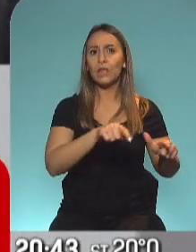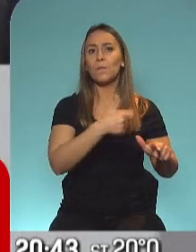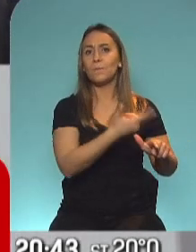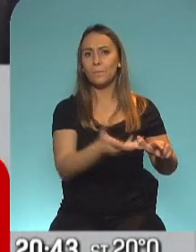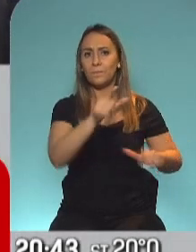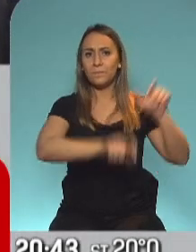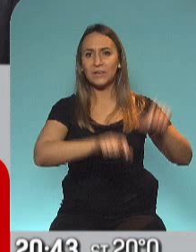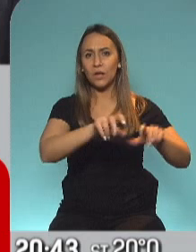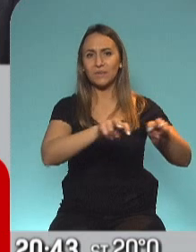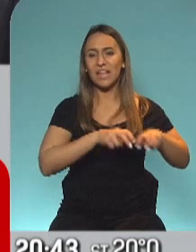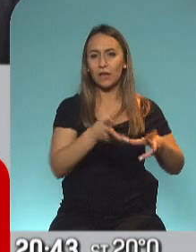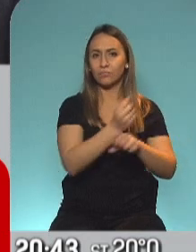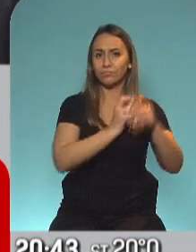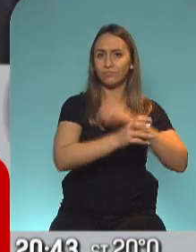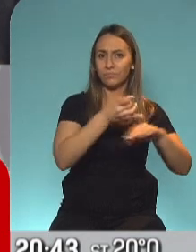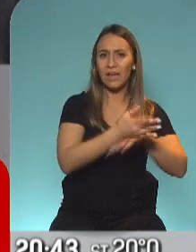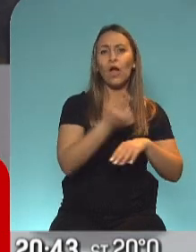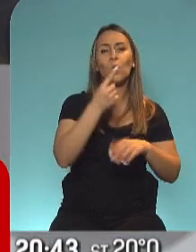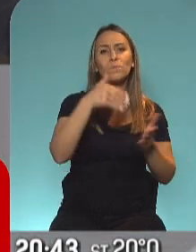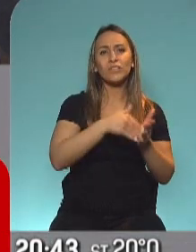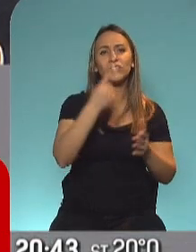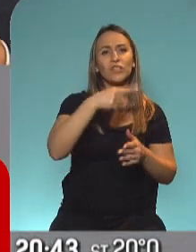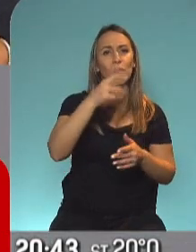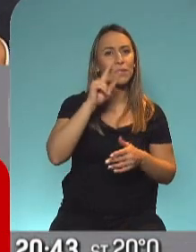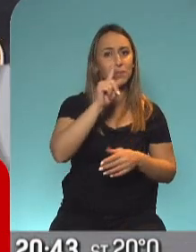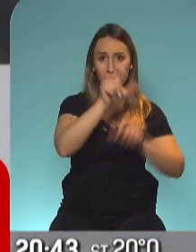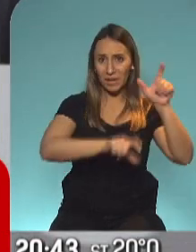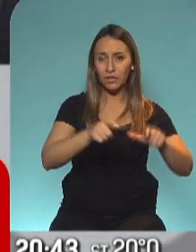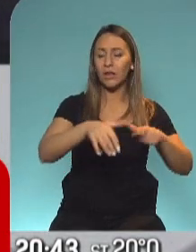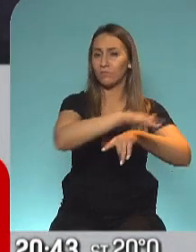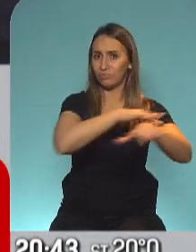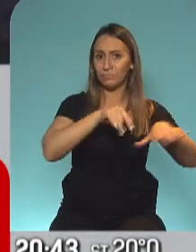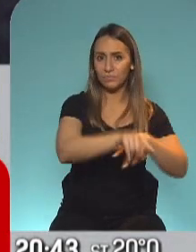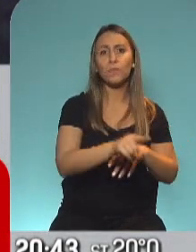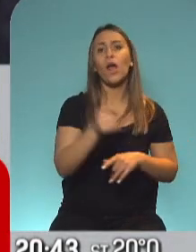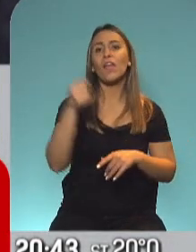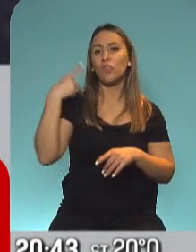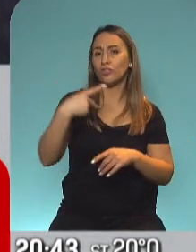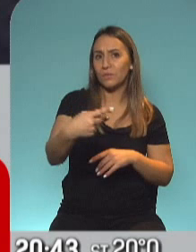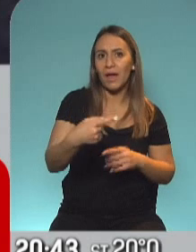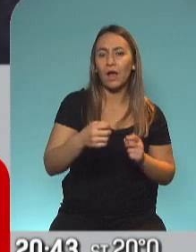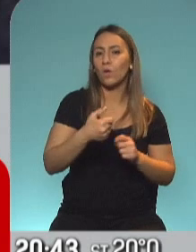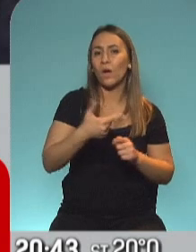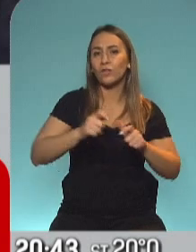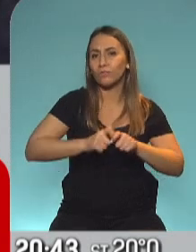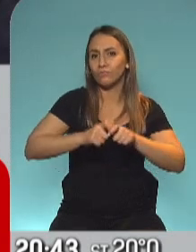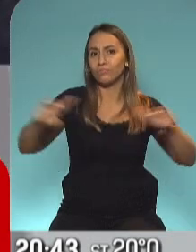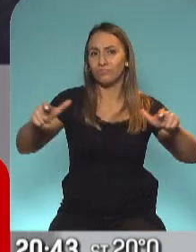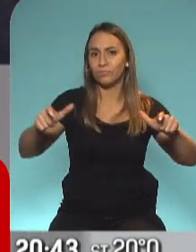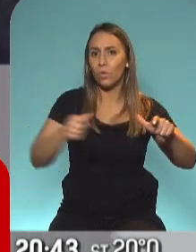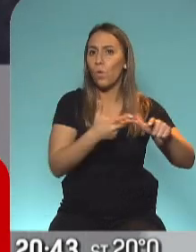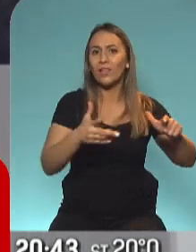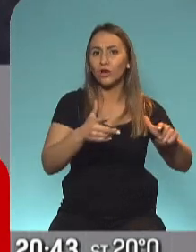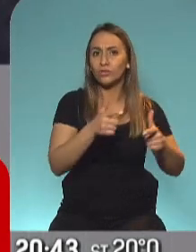público y habla de 1.120.000 personas. Y para tener una referencia, en una semana o en 2 semanas, ¿cuánto creció? ¿Qué porcentaje de aumento se